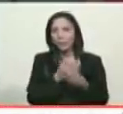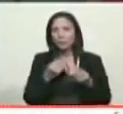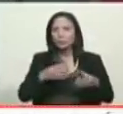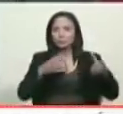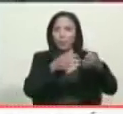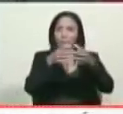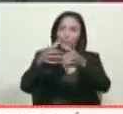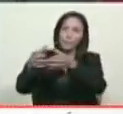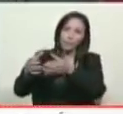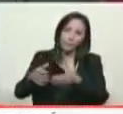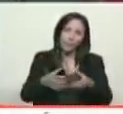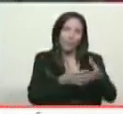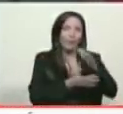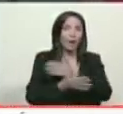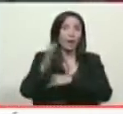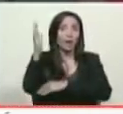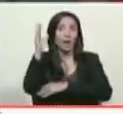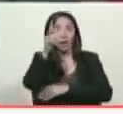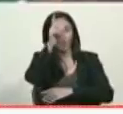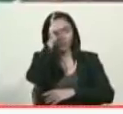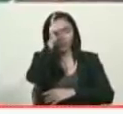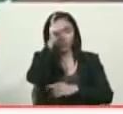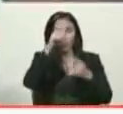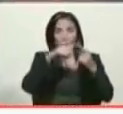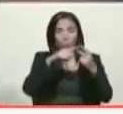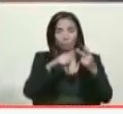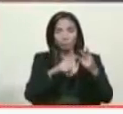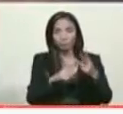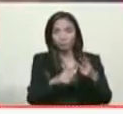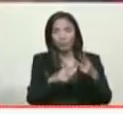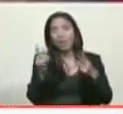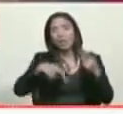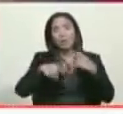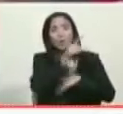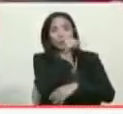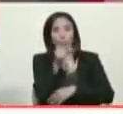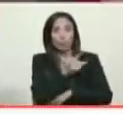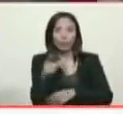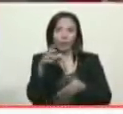de los estados Lara, Falcón y del glorioso estado Zulia.